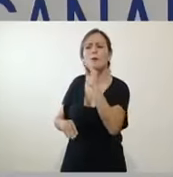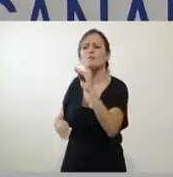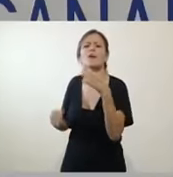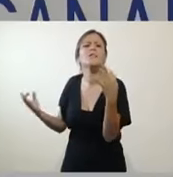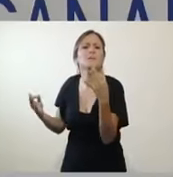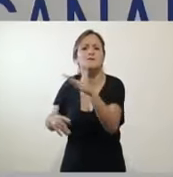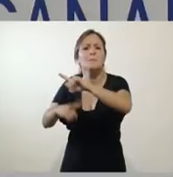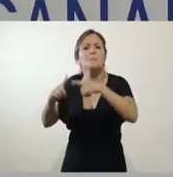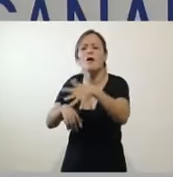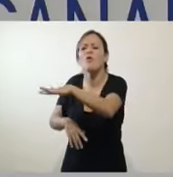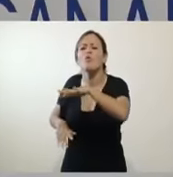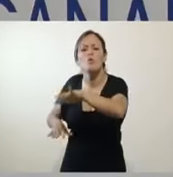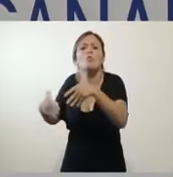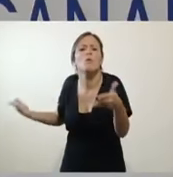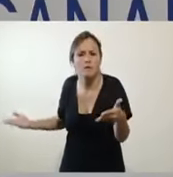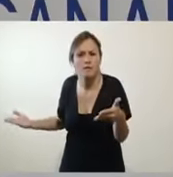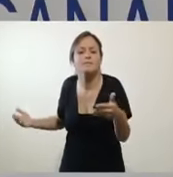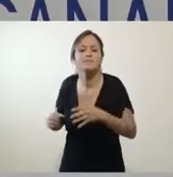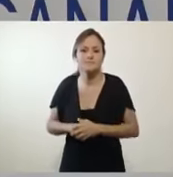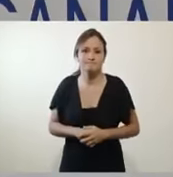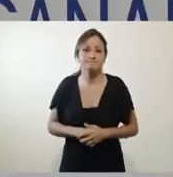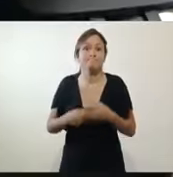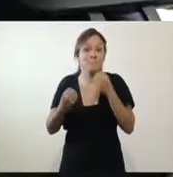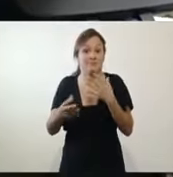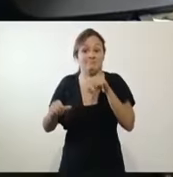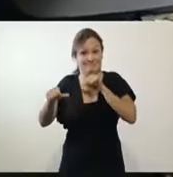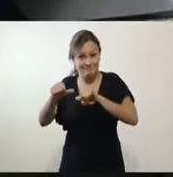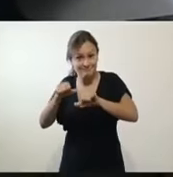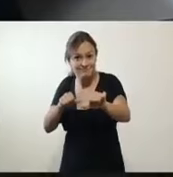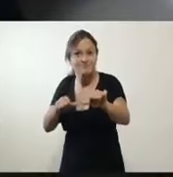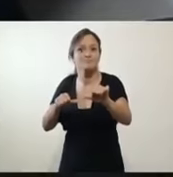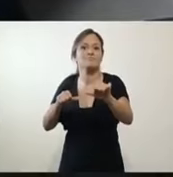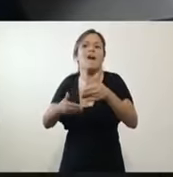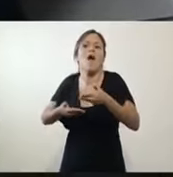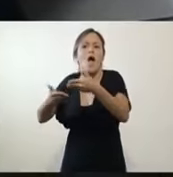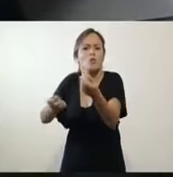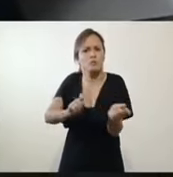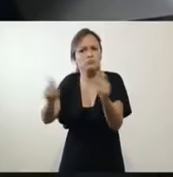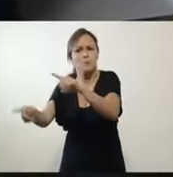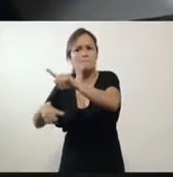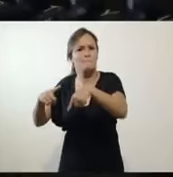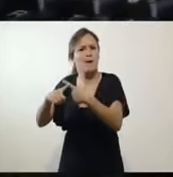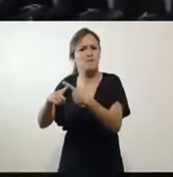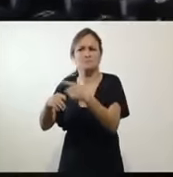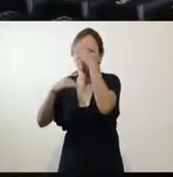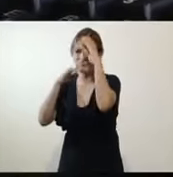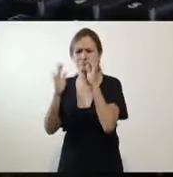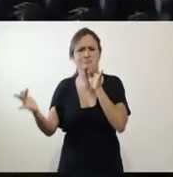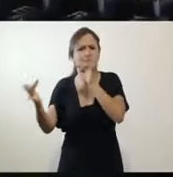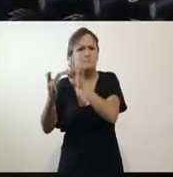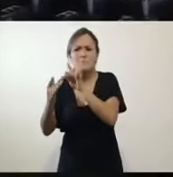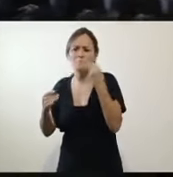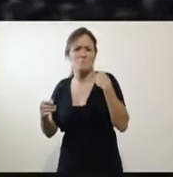está pasando y dónde está pasando. Bien, a partir de ahí se le manda una ayuda y se les trata exactamente igual que a cualquier